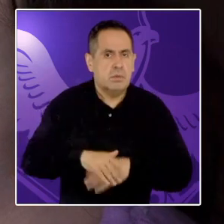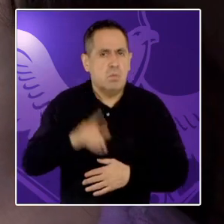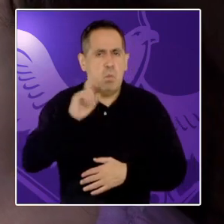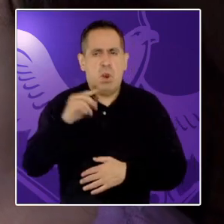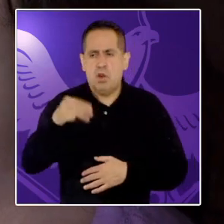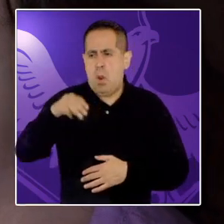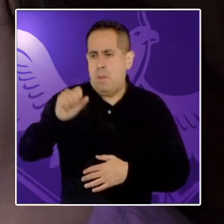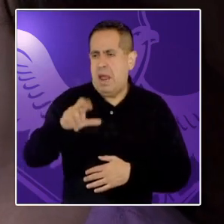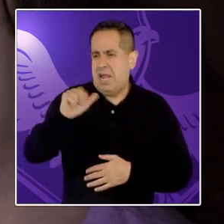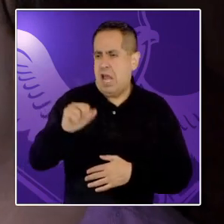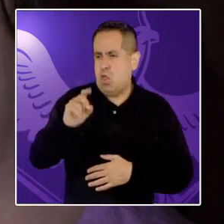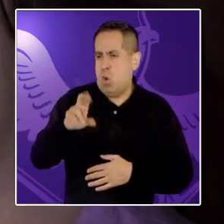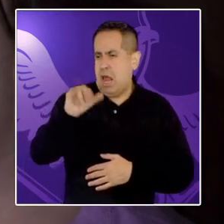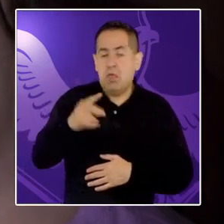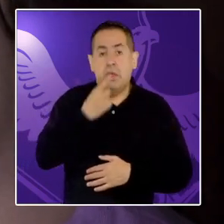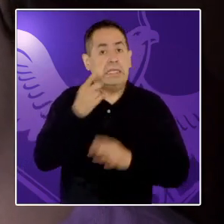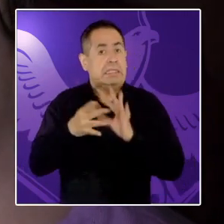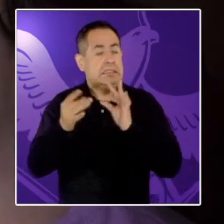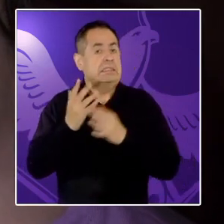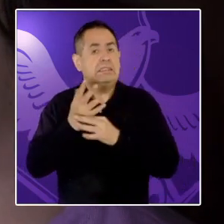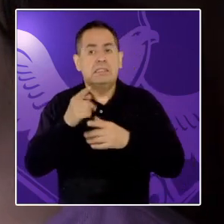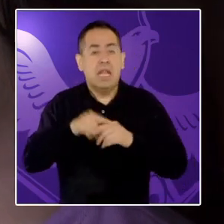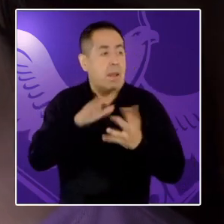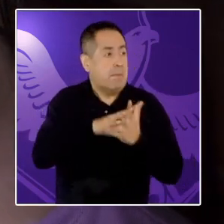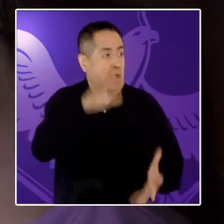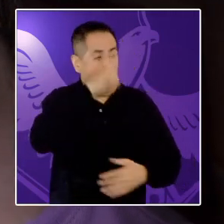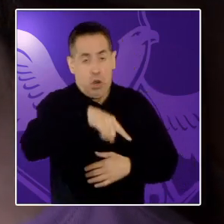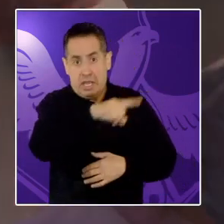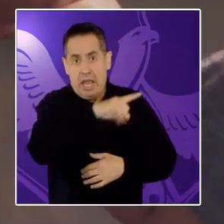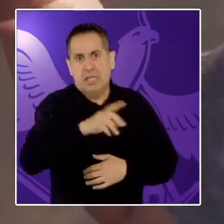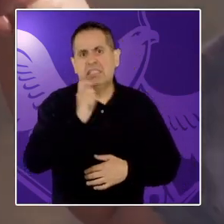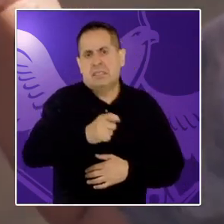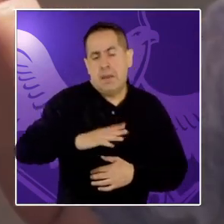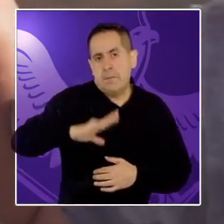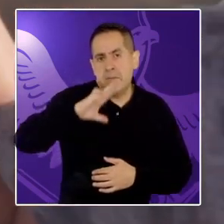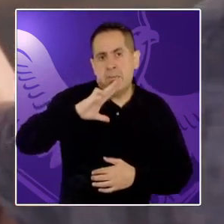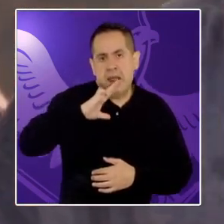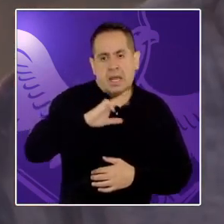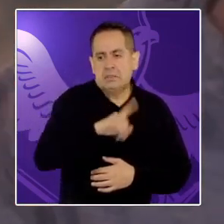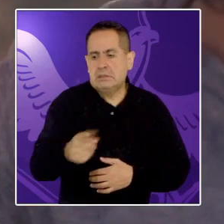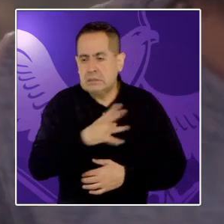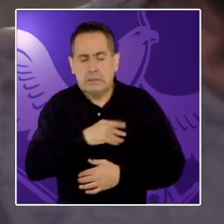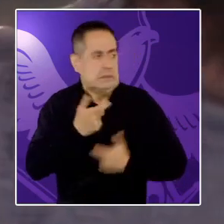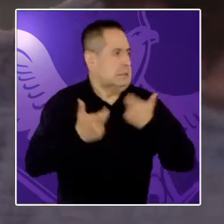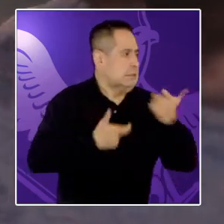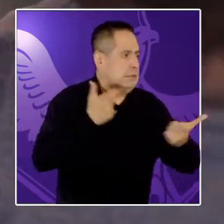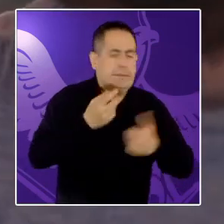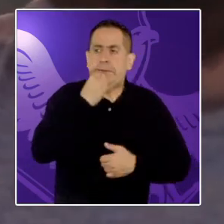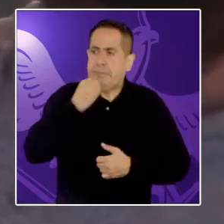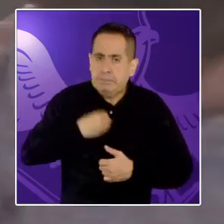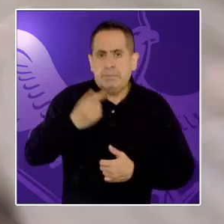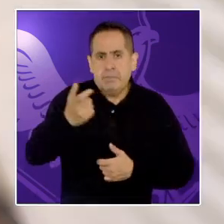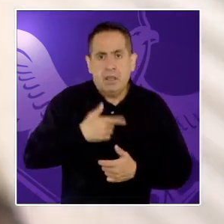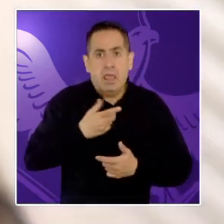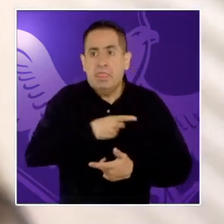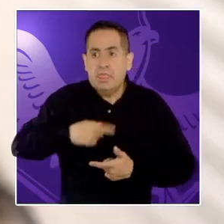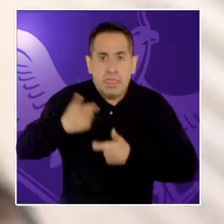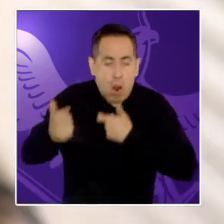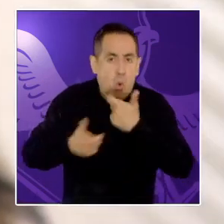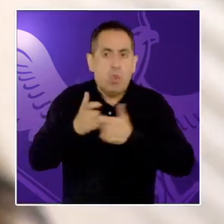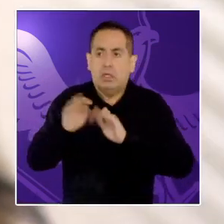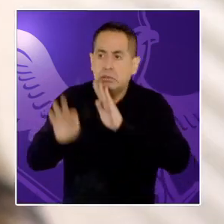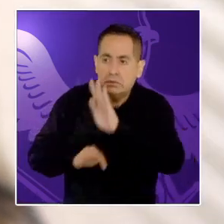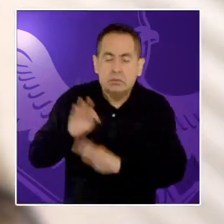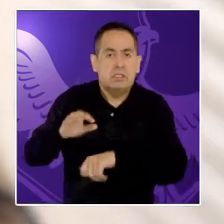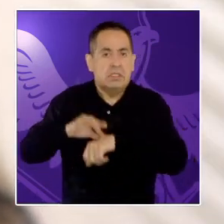Dorado, citada por Giacomello, señala que la mayoría son madres y se involucran por causas económicas, pago de deuda, tratamiento médico de algún